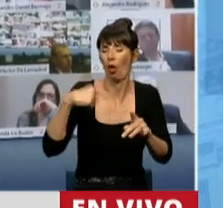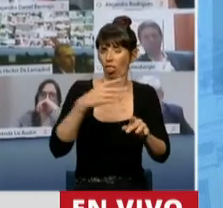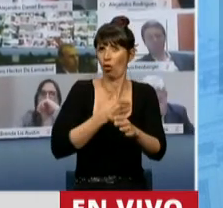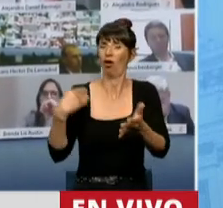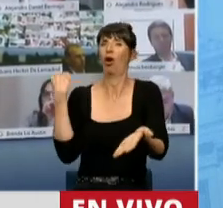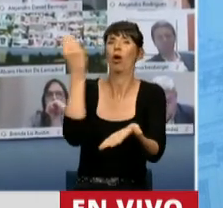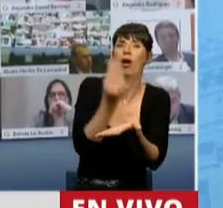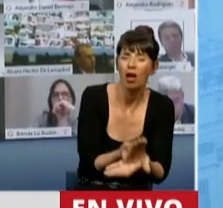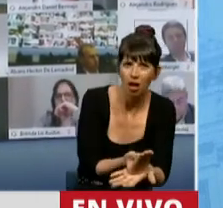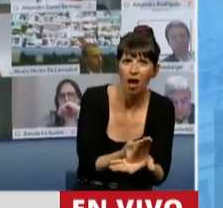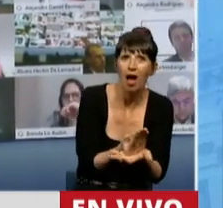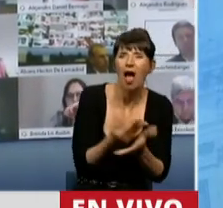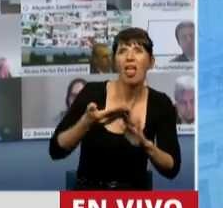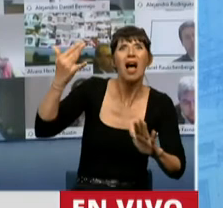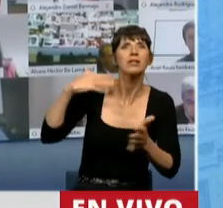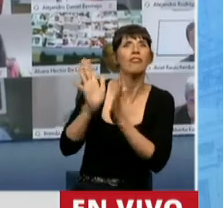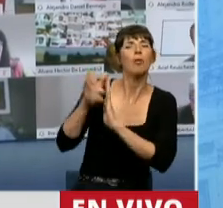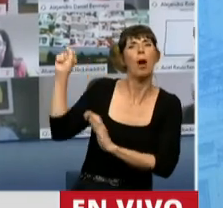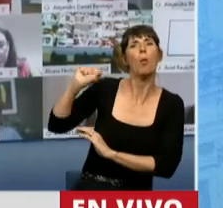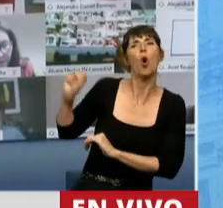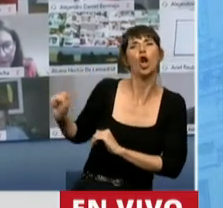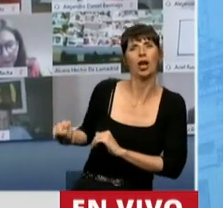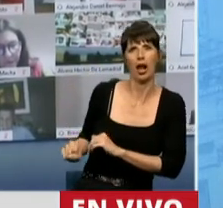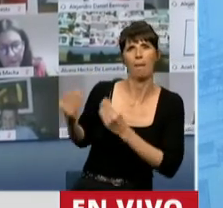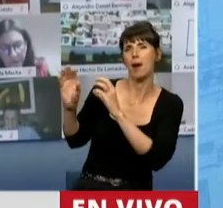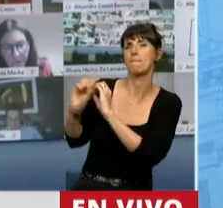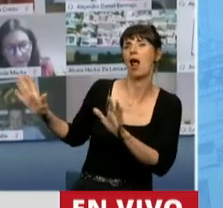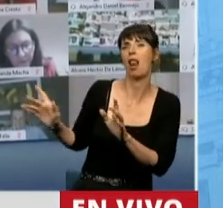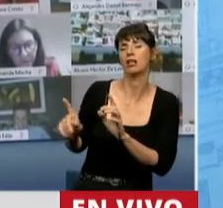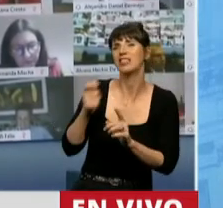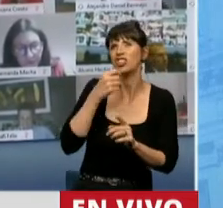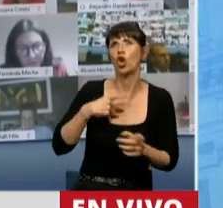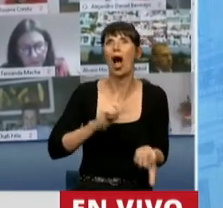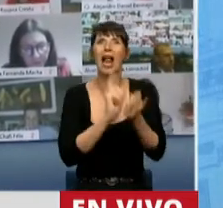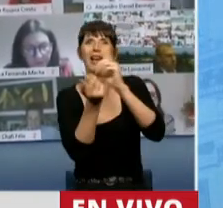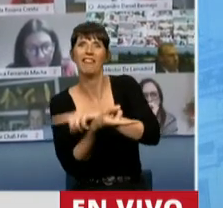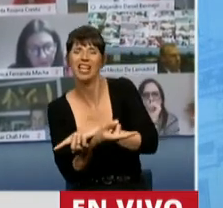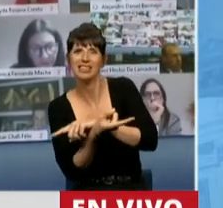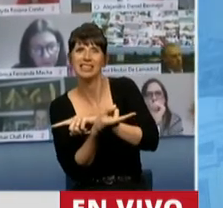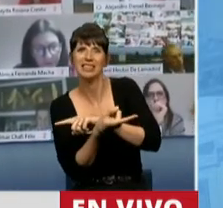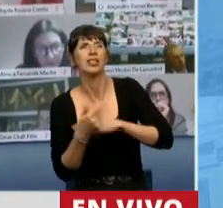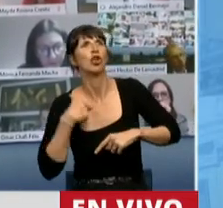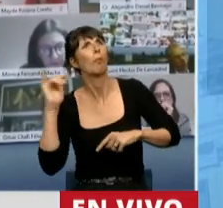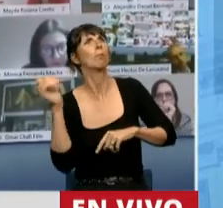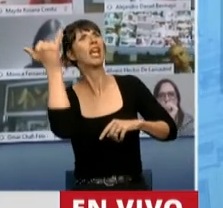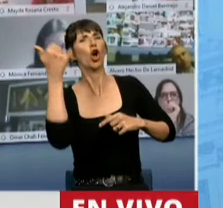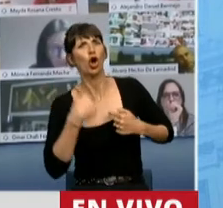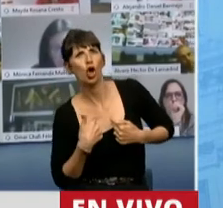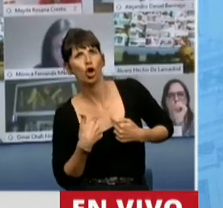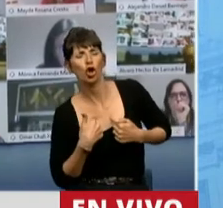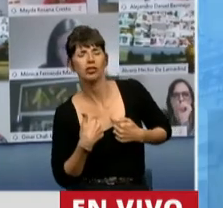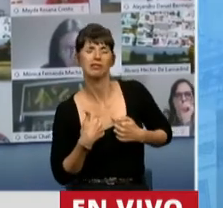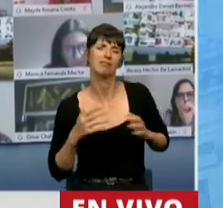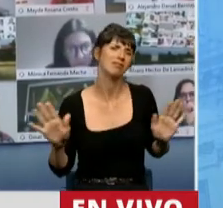hizo el anterior está mal, y entonces si yo hago todo lo contrario a lo que hizo el gobierno anterior, tengo grandes posibilidades